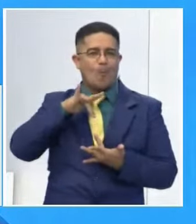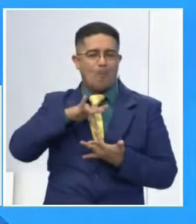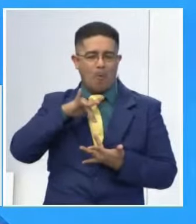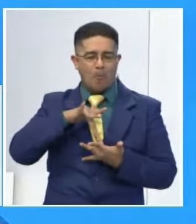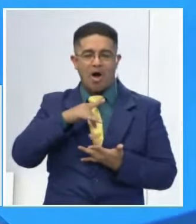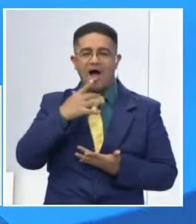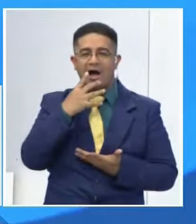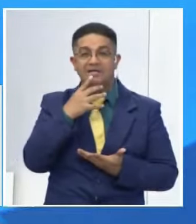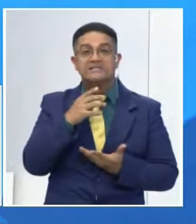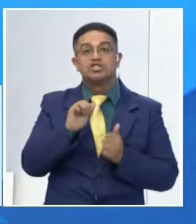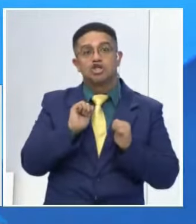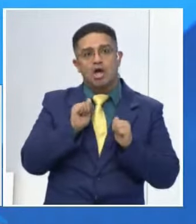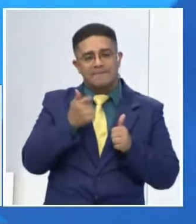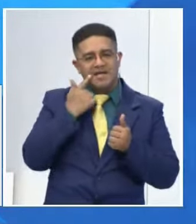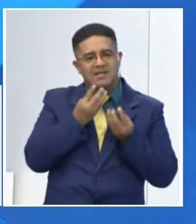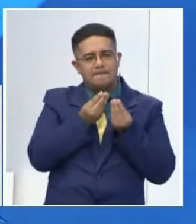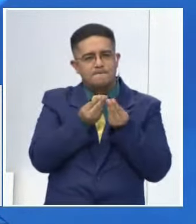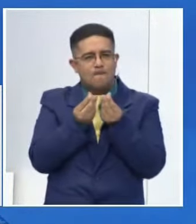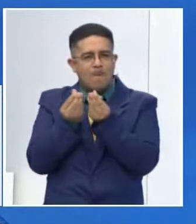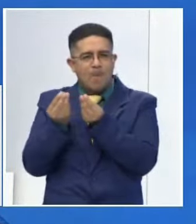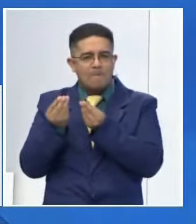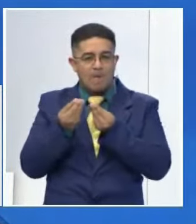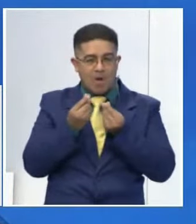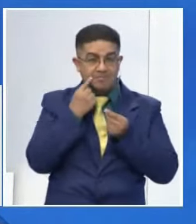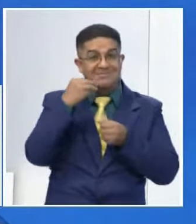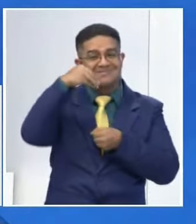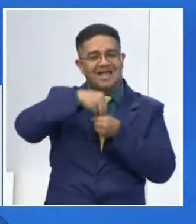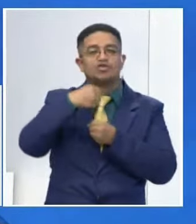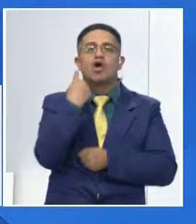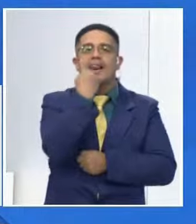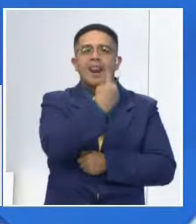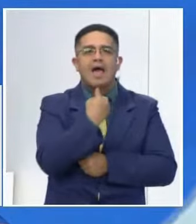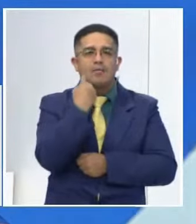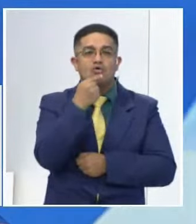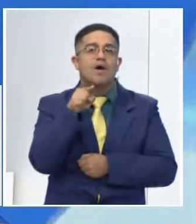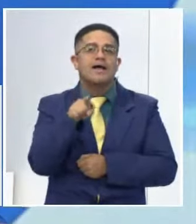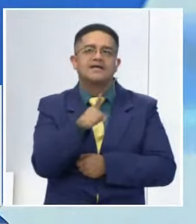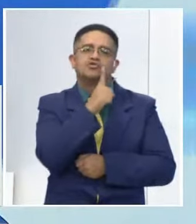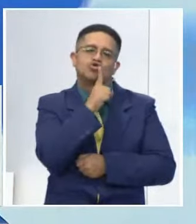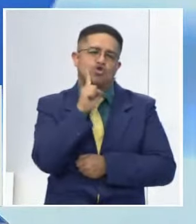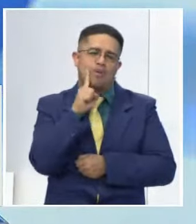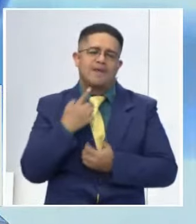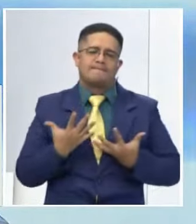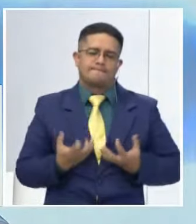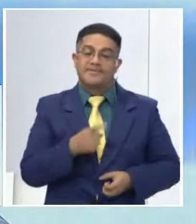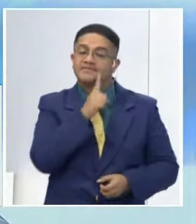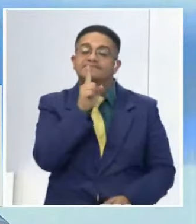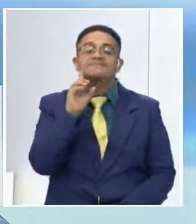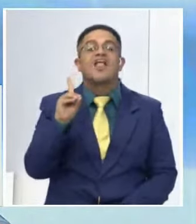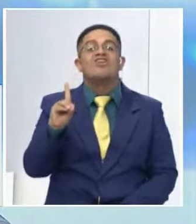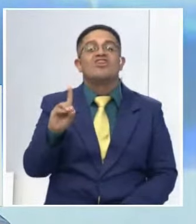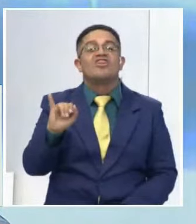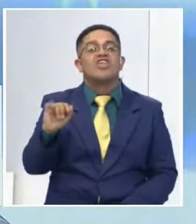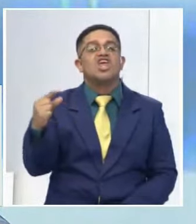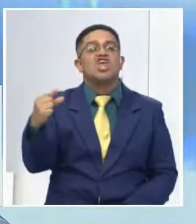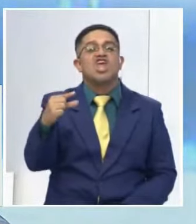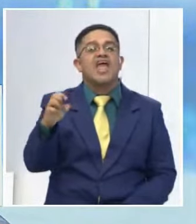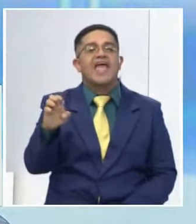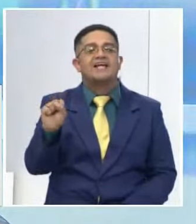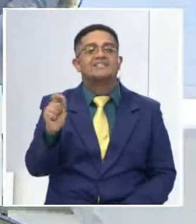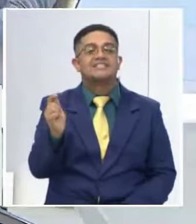macromoléculas, comienzan a disminuir y a romperse en la cavidad bucal. Entonces, esto se llama digestión, para que puedan ser más asimilables